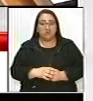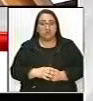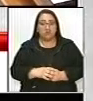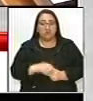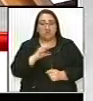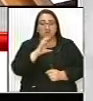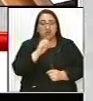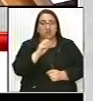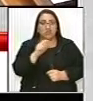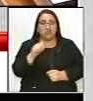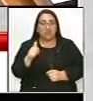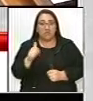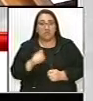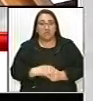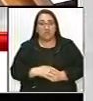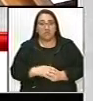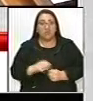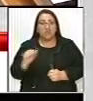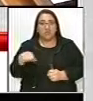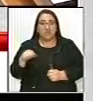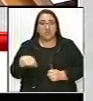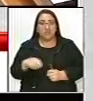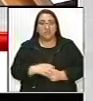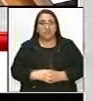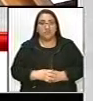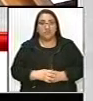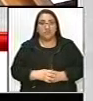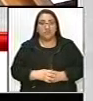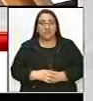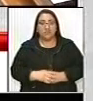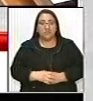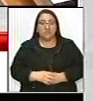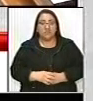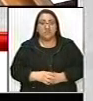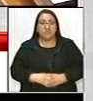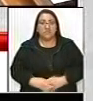Costa Santolaya, sí. Costa Santolaya, sí.